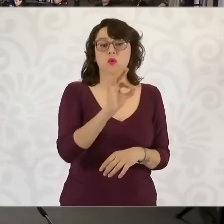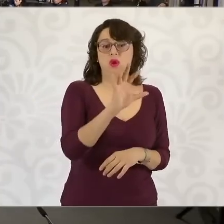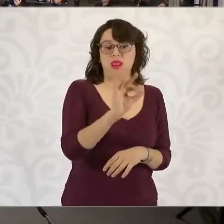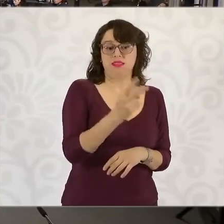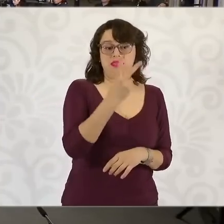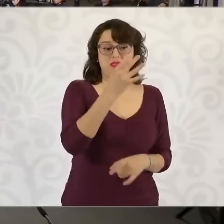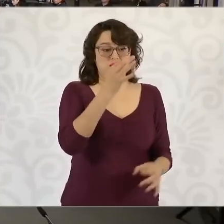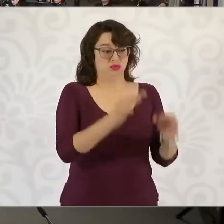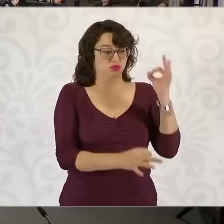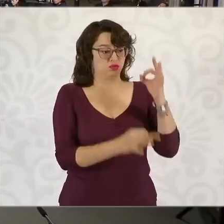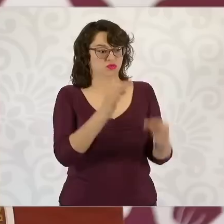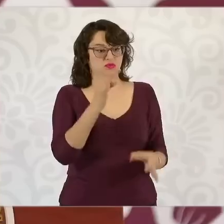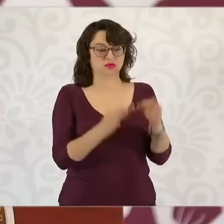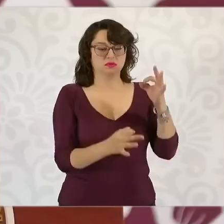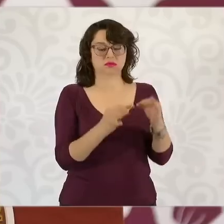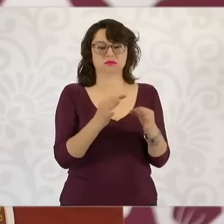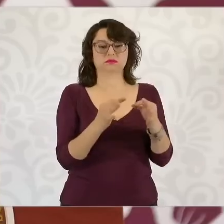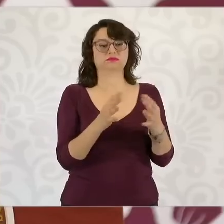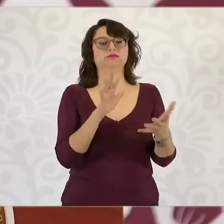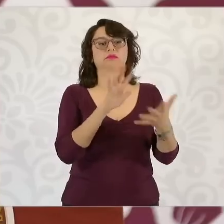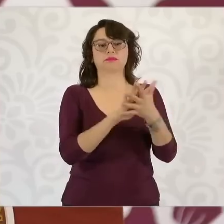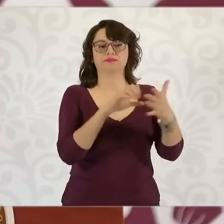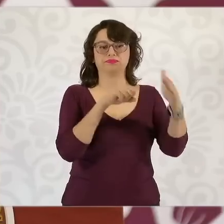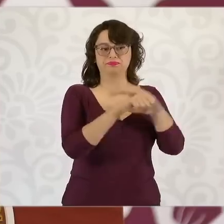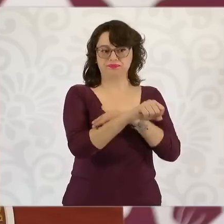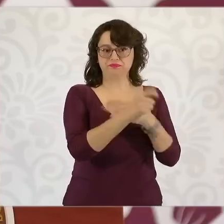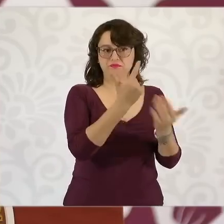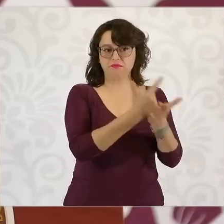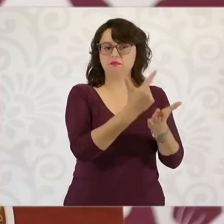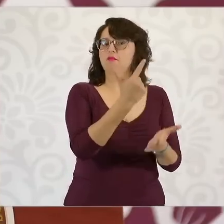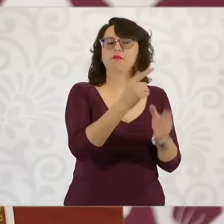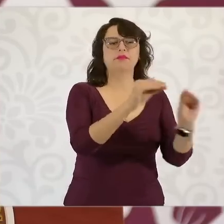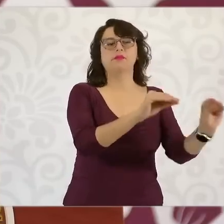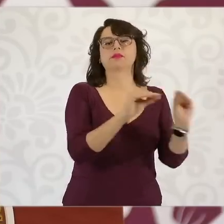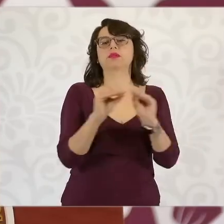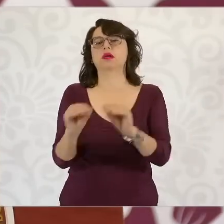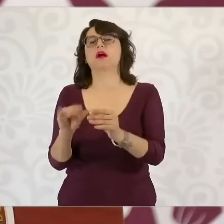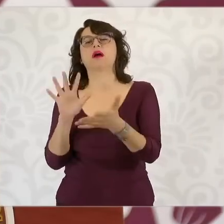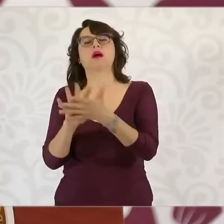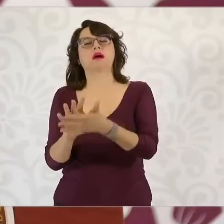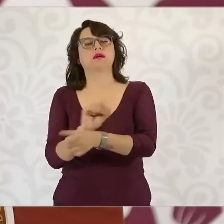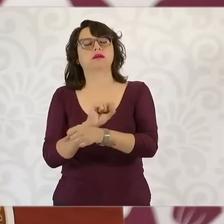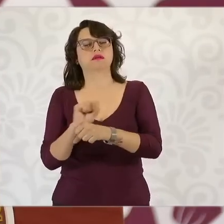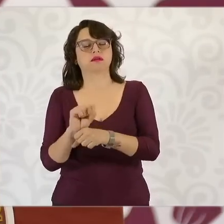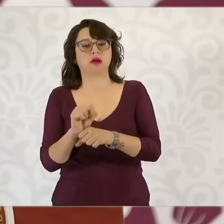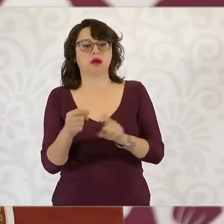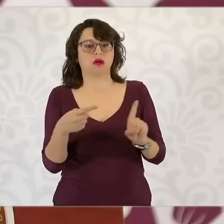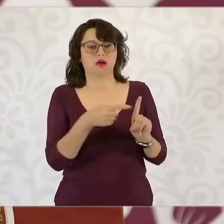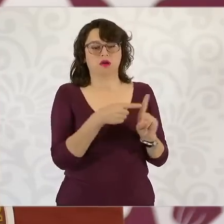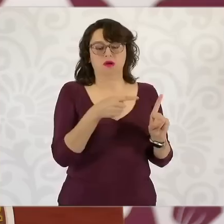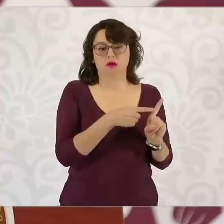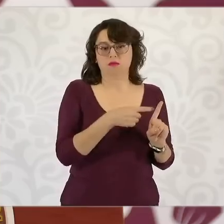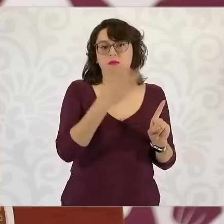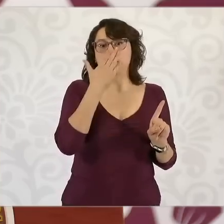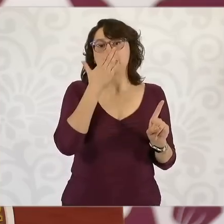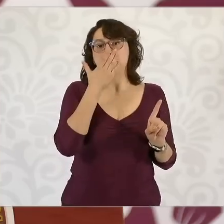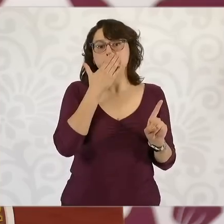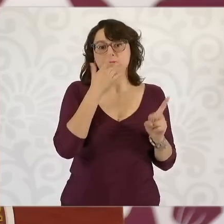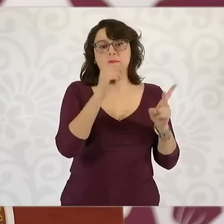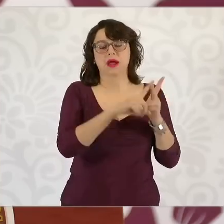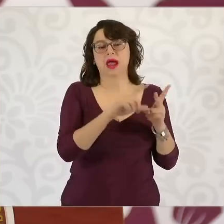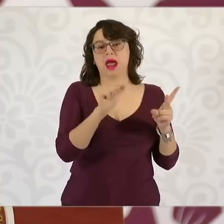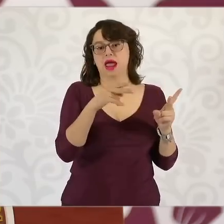164 egresos por cambio de medida cautelar, encabeza la lista Enrique Hernández Miranda de Sonora con 58 resoluciones y Aníbal Castro